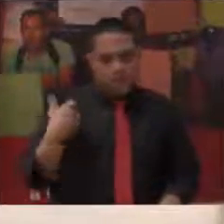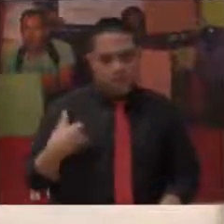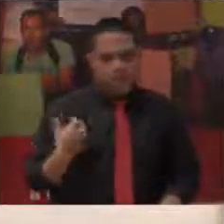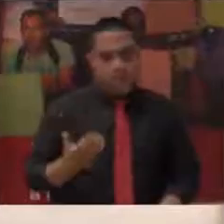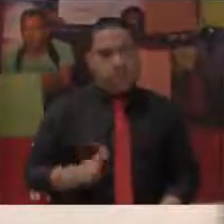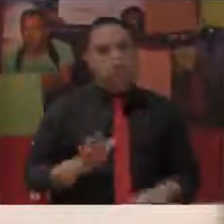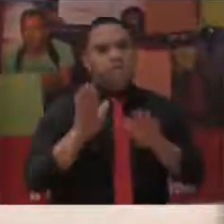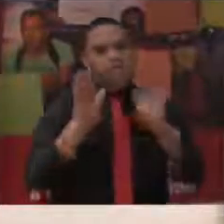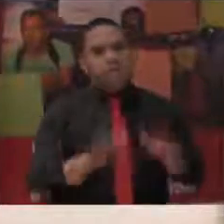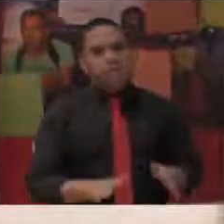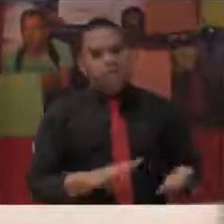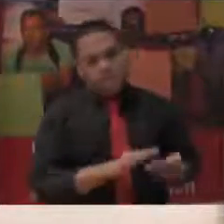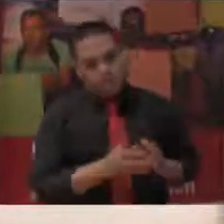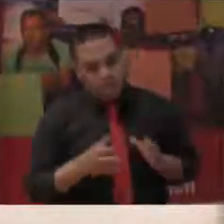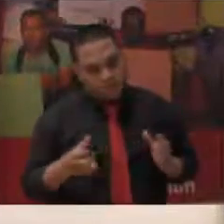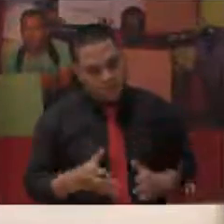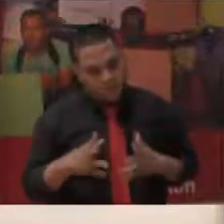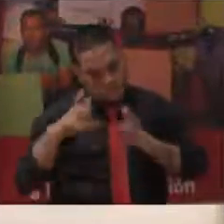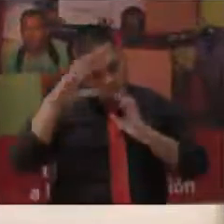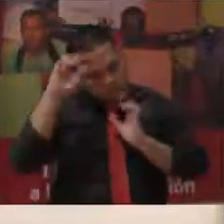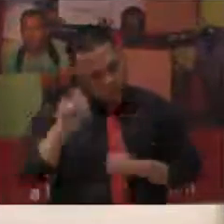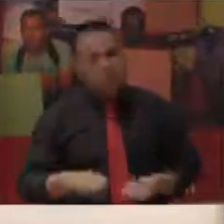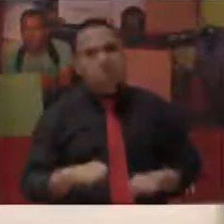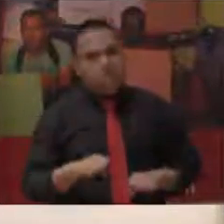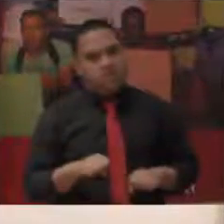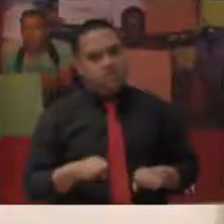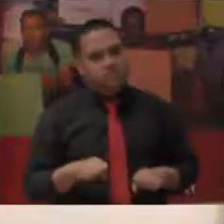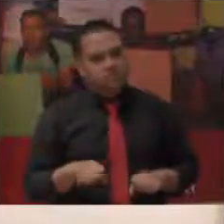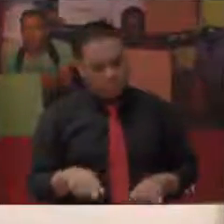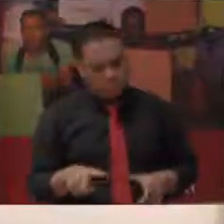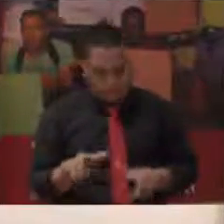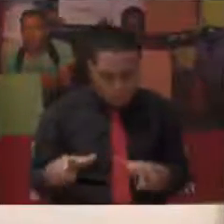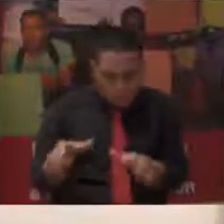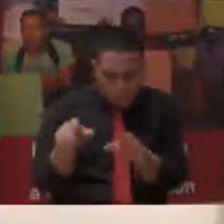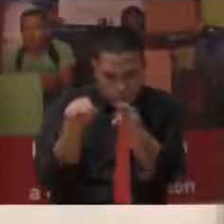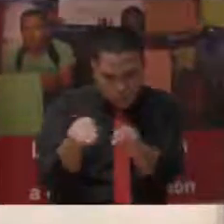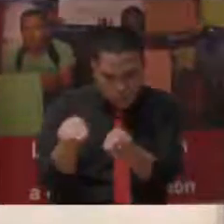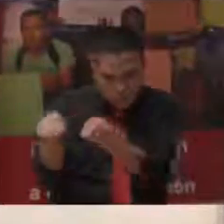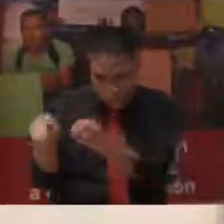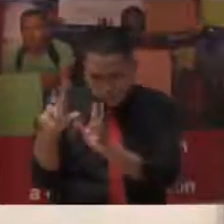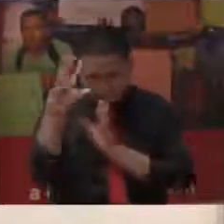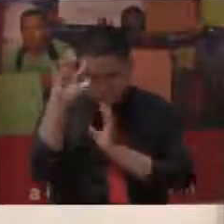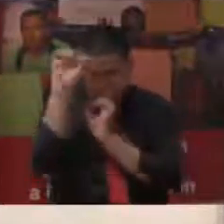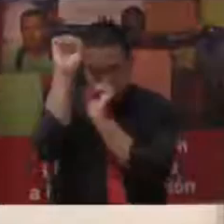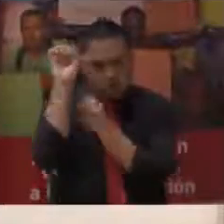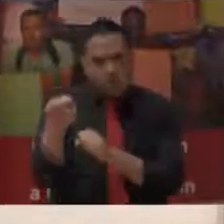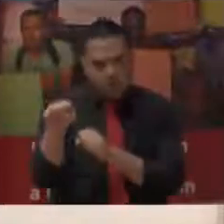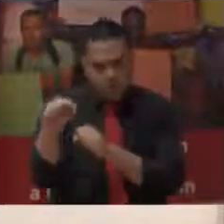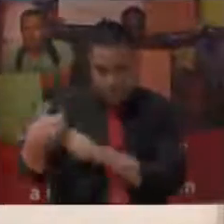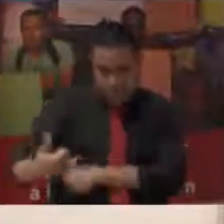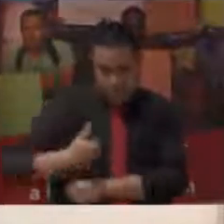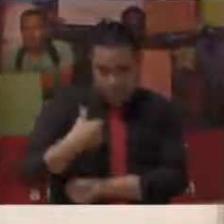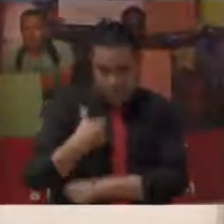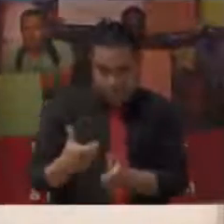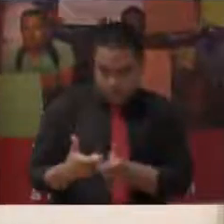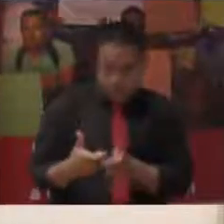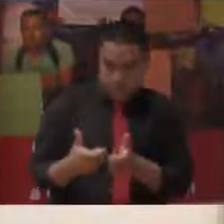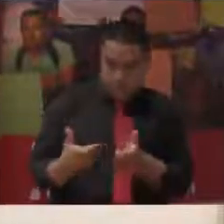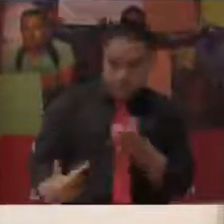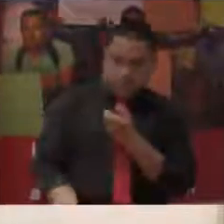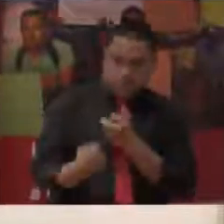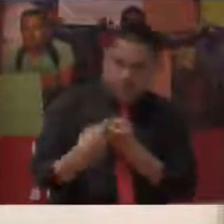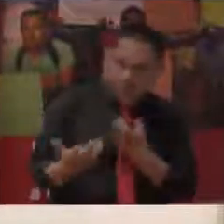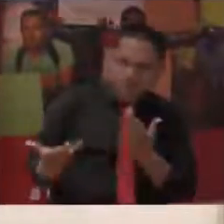comunidad para fortalecer esas capacidades de manera que pueda recibir a más jóvenes y a través de esos ejercicios de